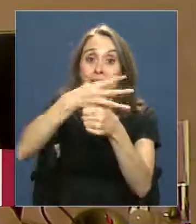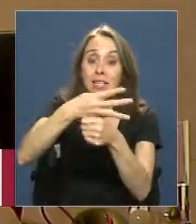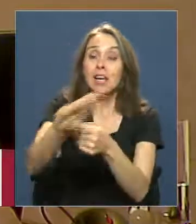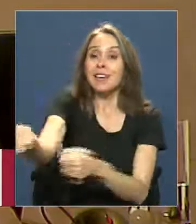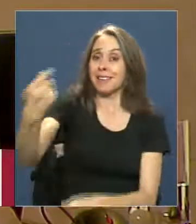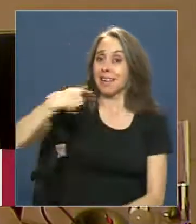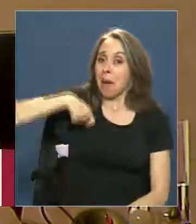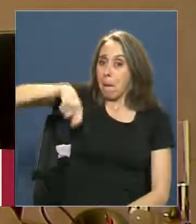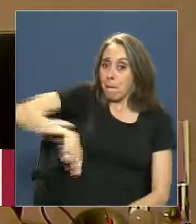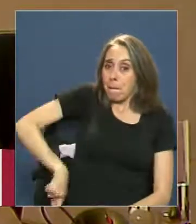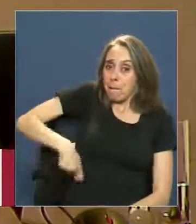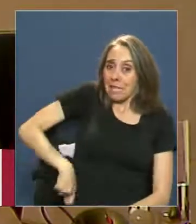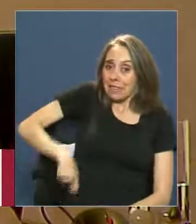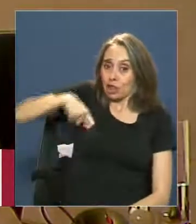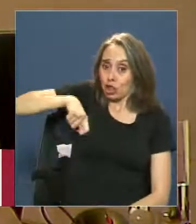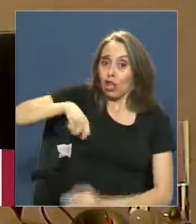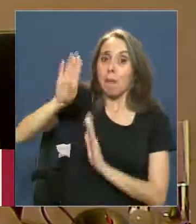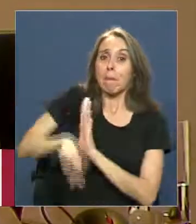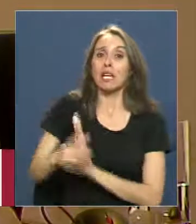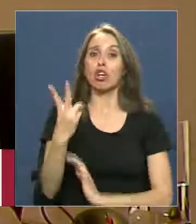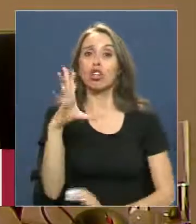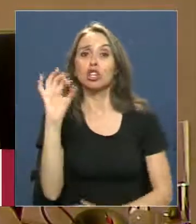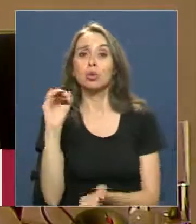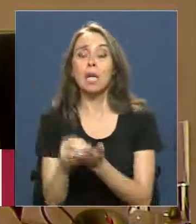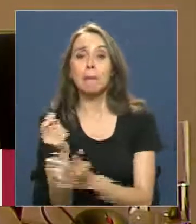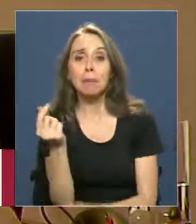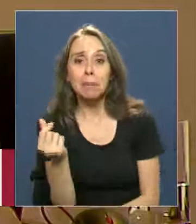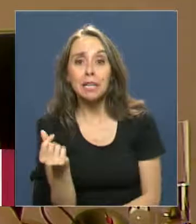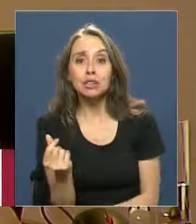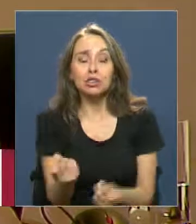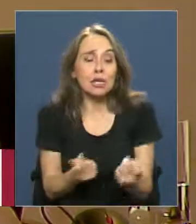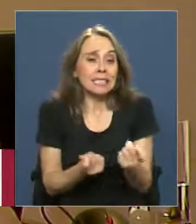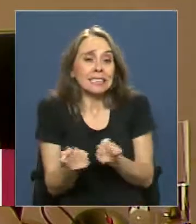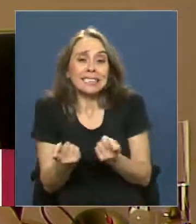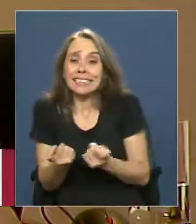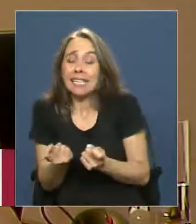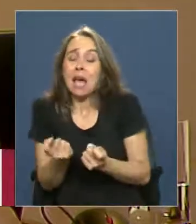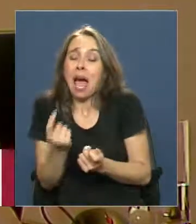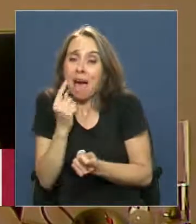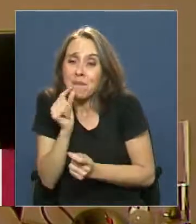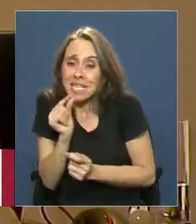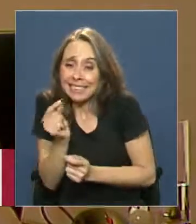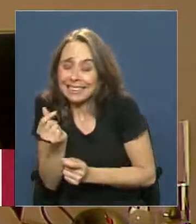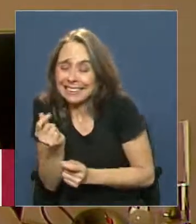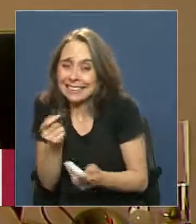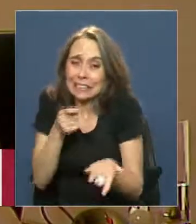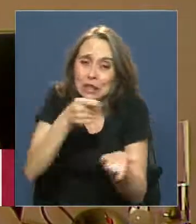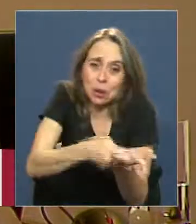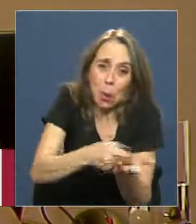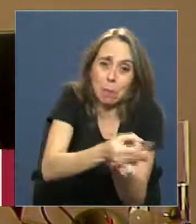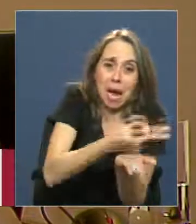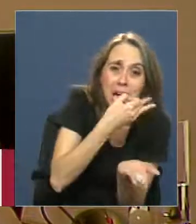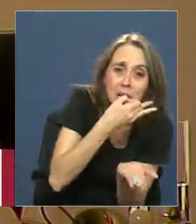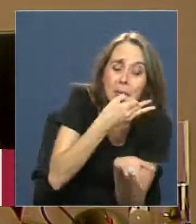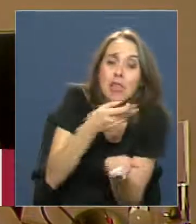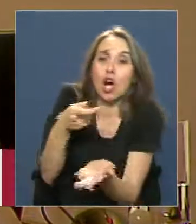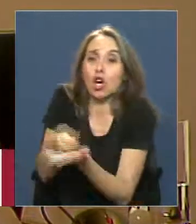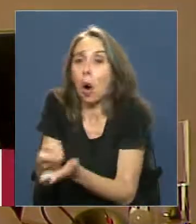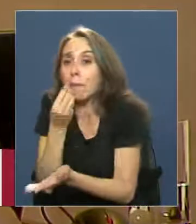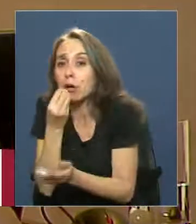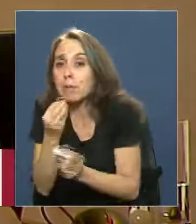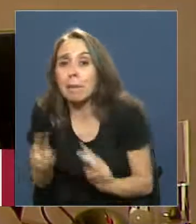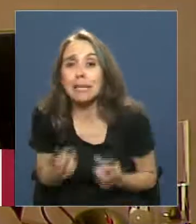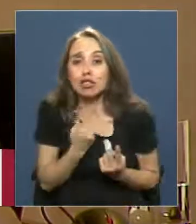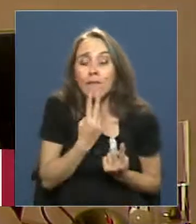pensiones por debajo de los 250.000 pesos. Si apenas logran comprar medicamentos y alimentos para sobrevivir,